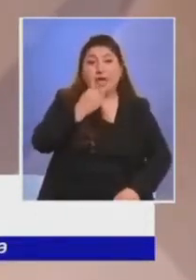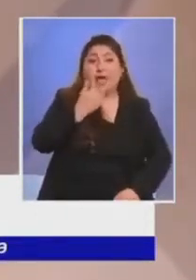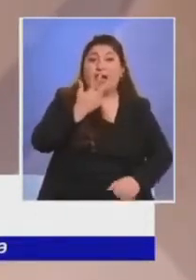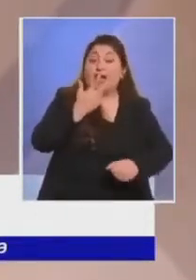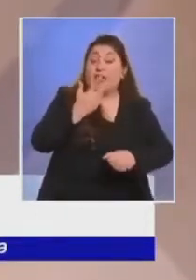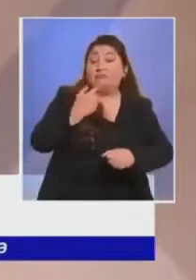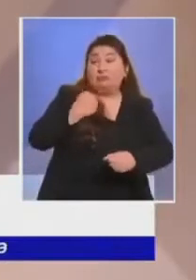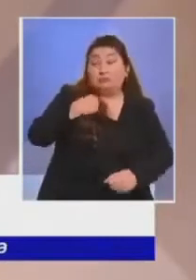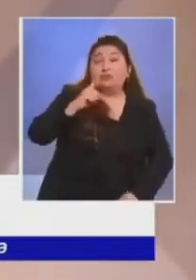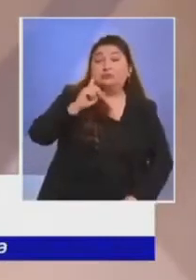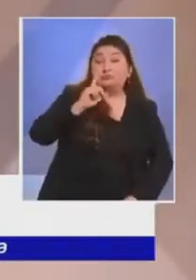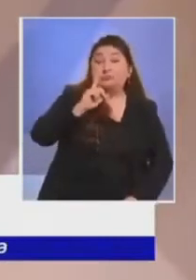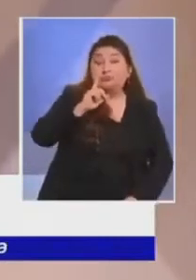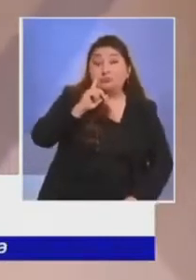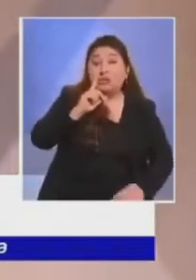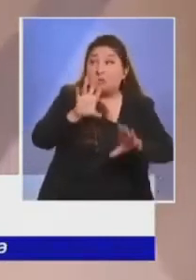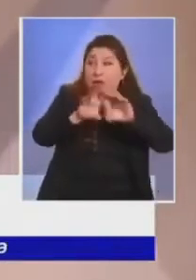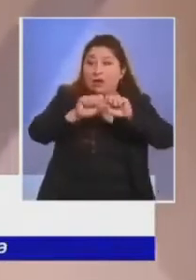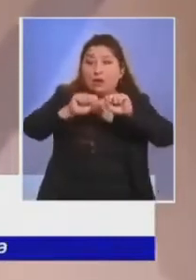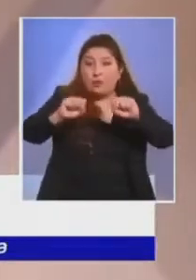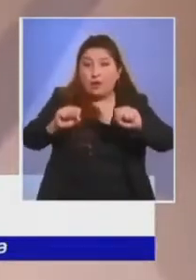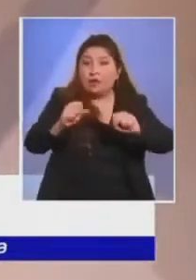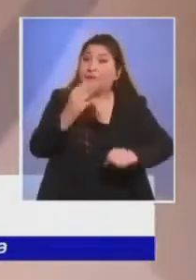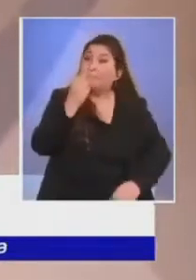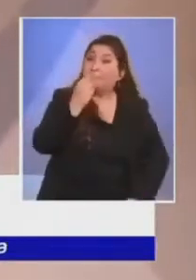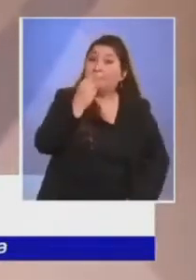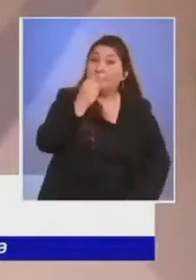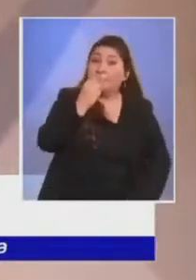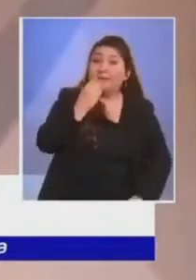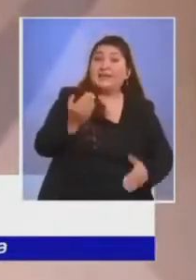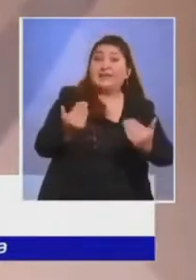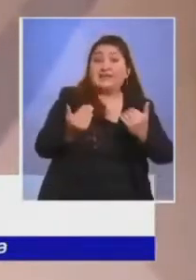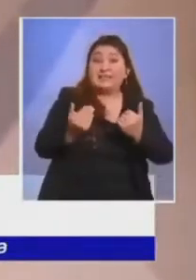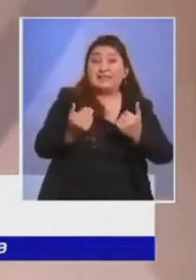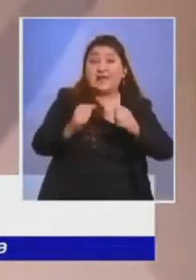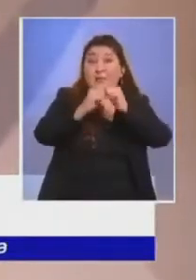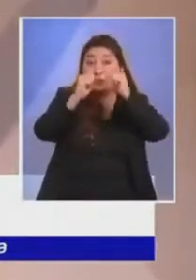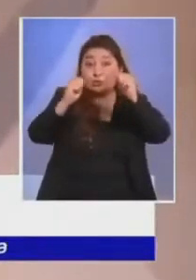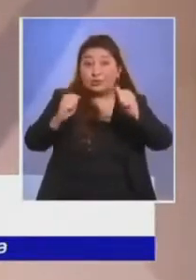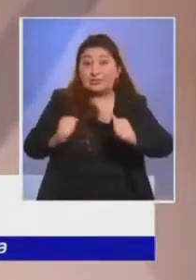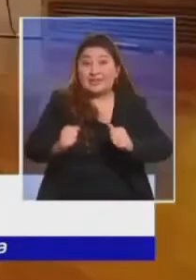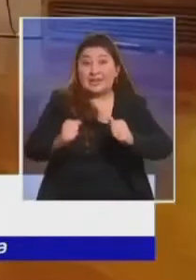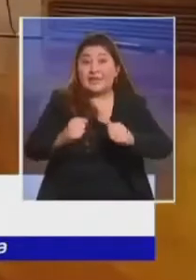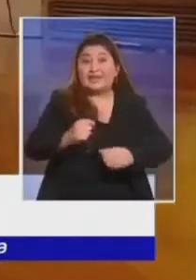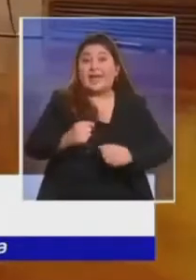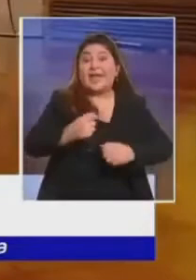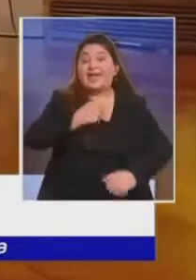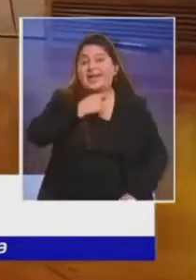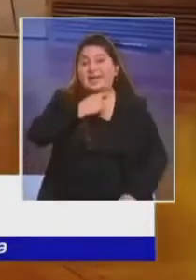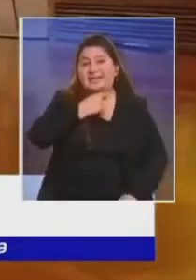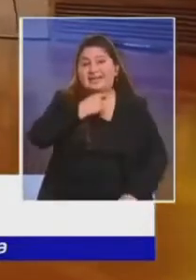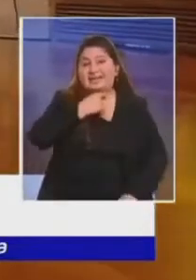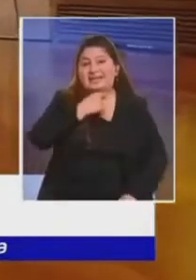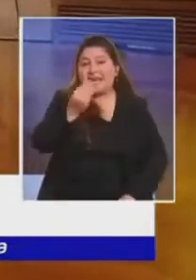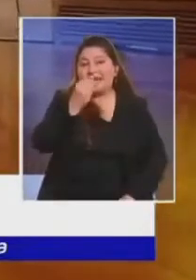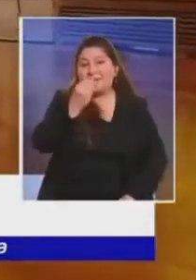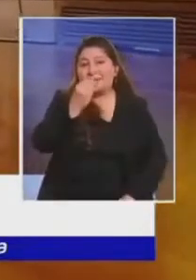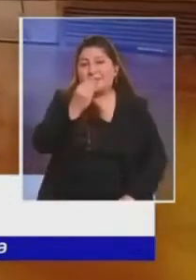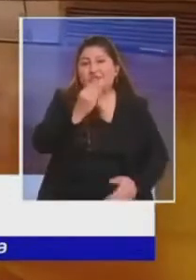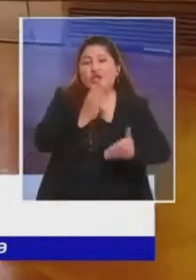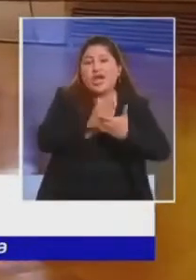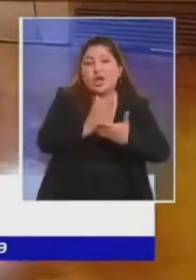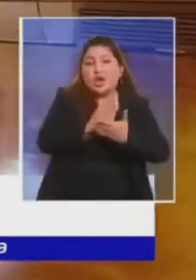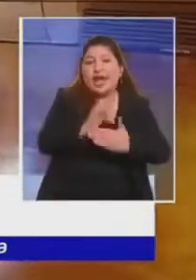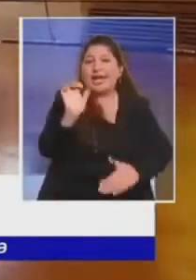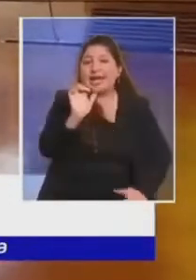Estoy de acuerdo, Eduardo, con que necesitamos una JUNAEB que amplíe el sistema de alimentación escolar durante los meses de enero y febrero, porque tenemos un problema